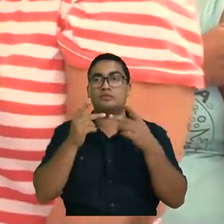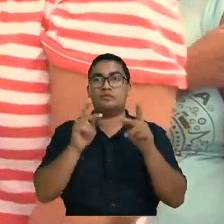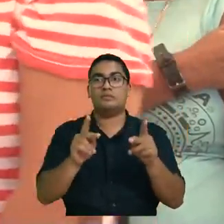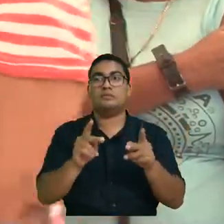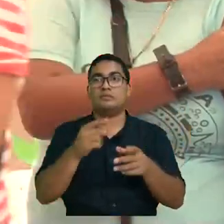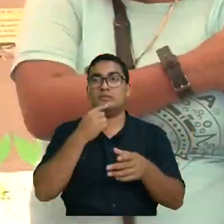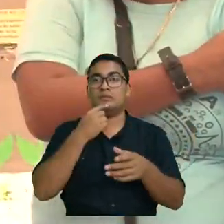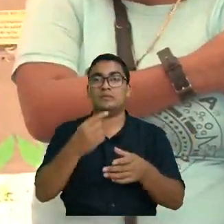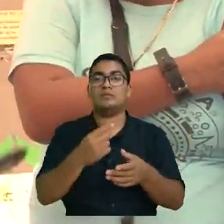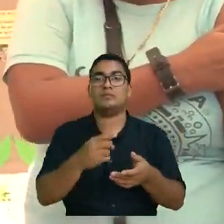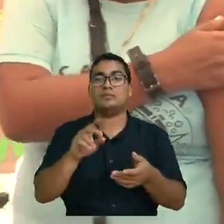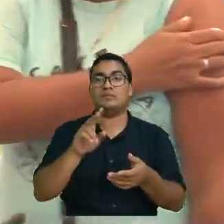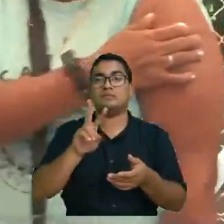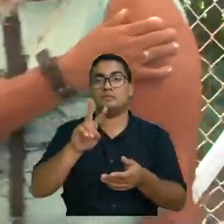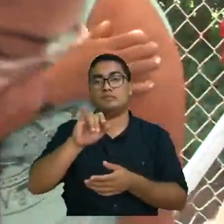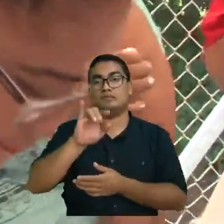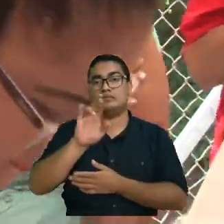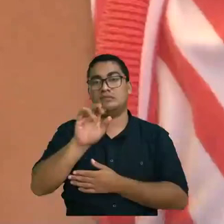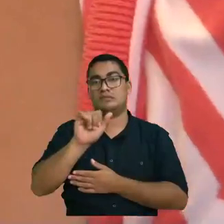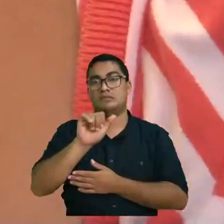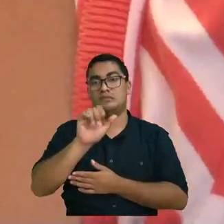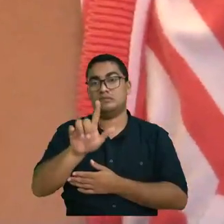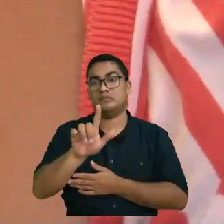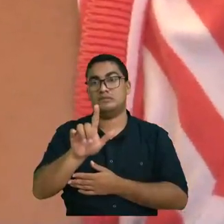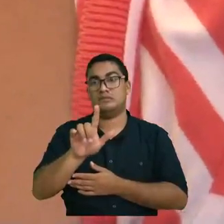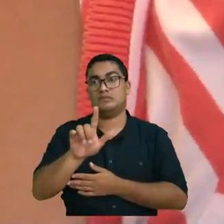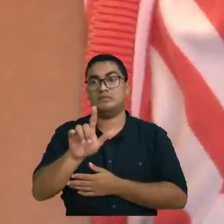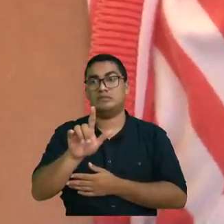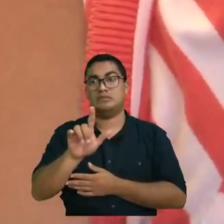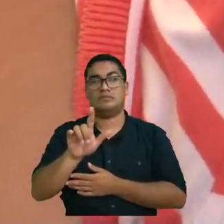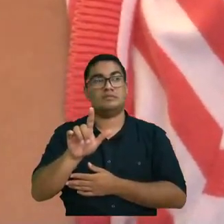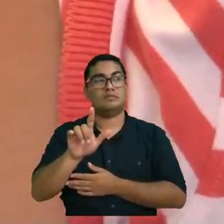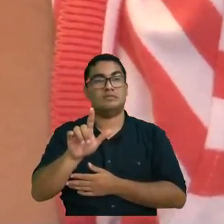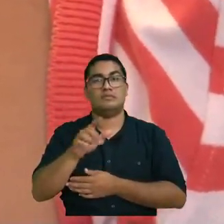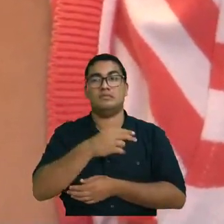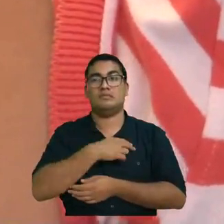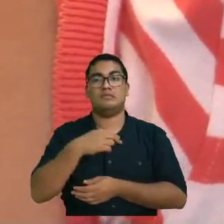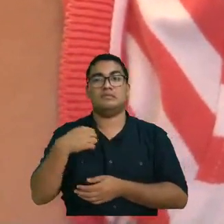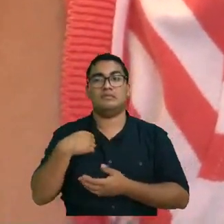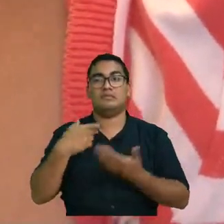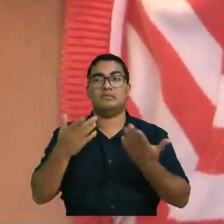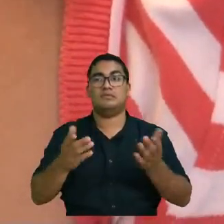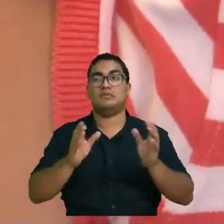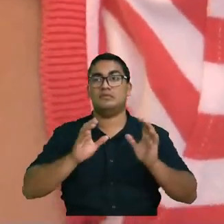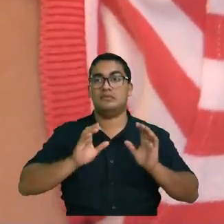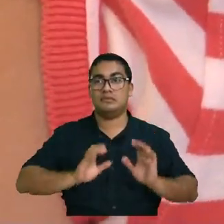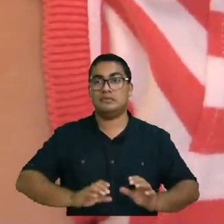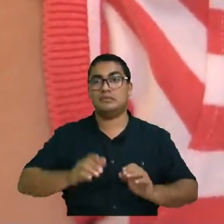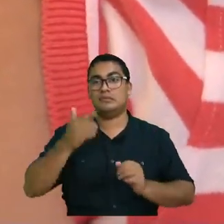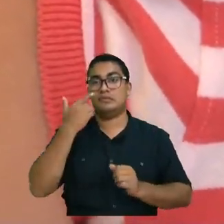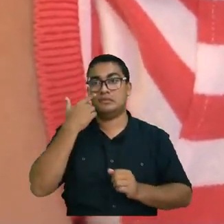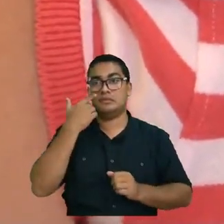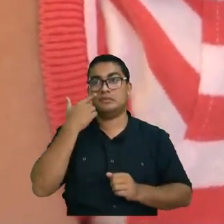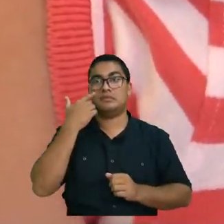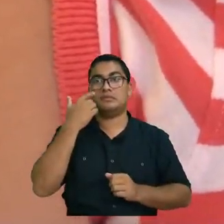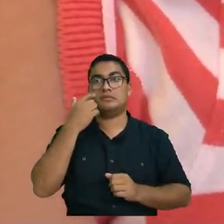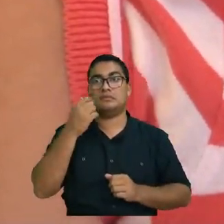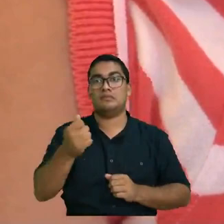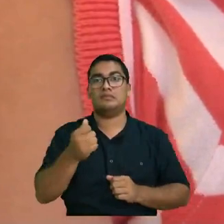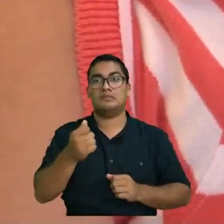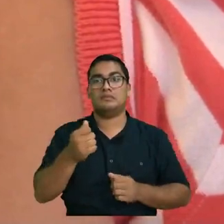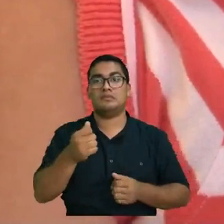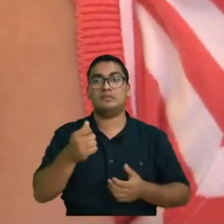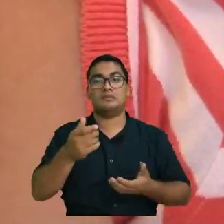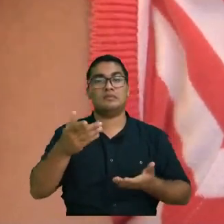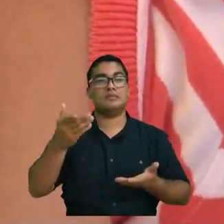virales que ya son, que lo que hace es que el cuerpo reconozca, que guarde memoria